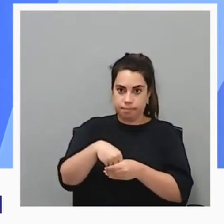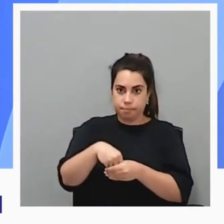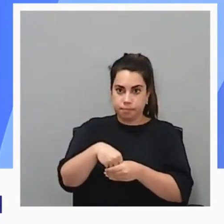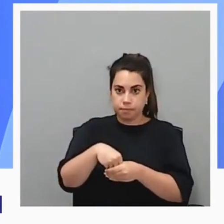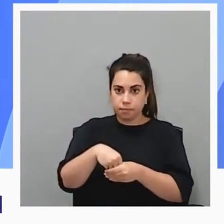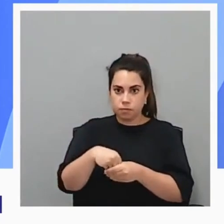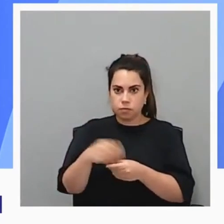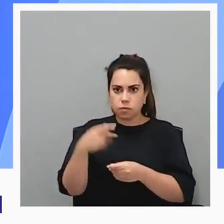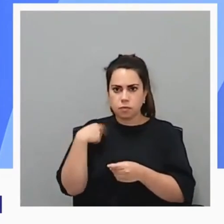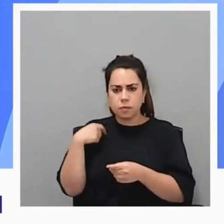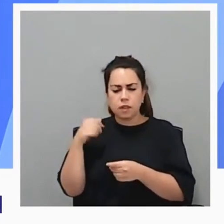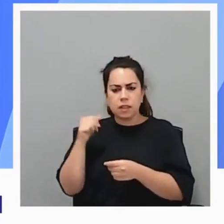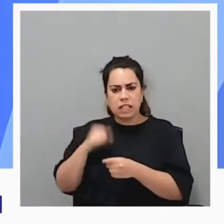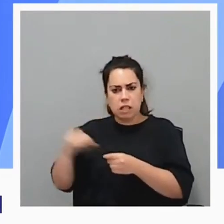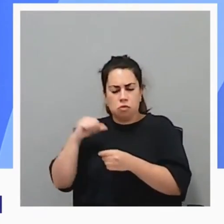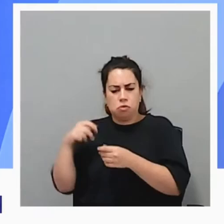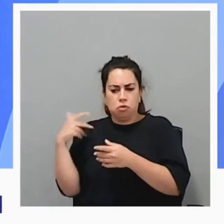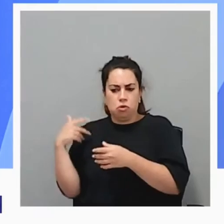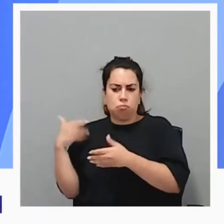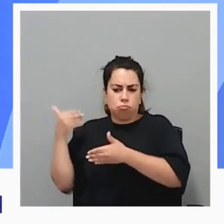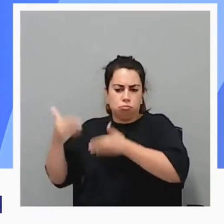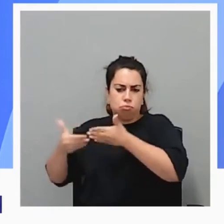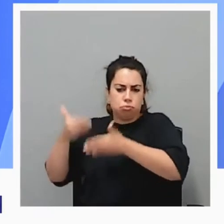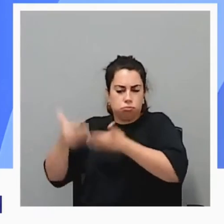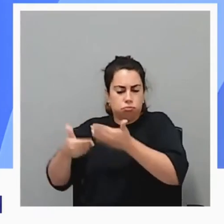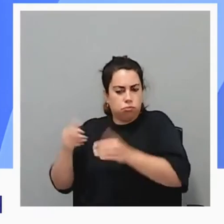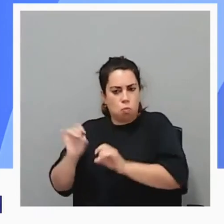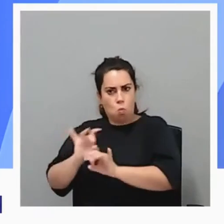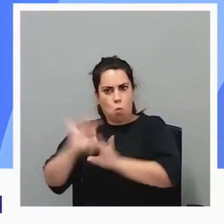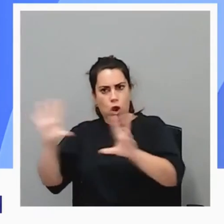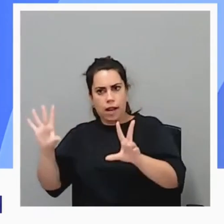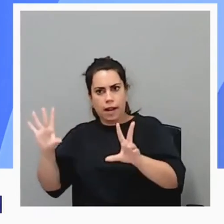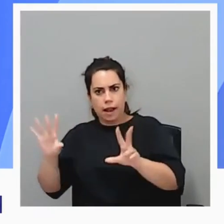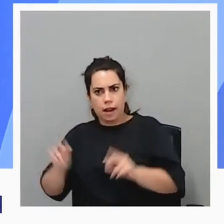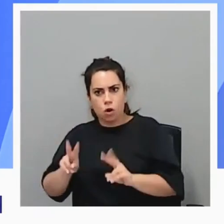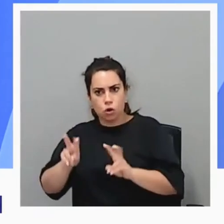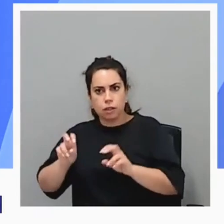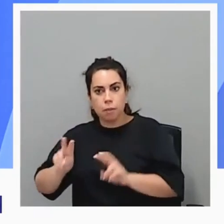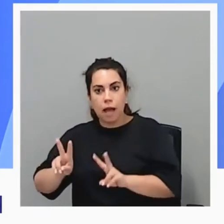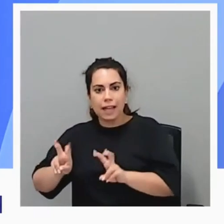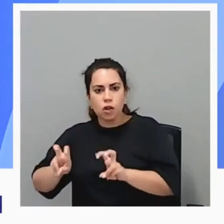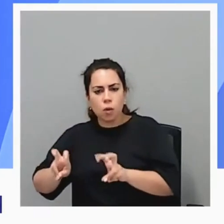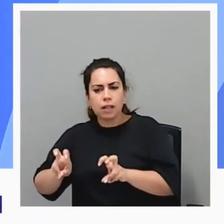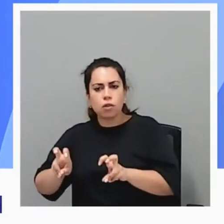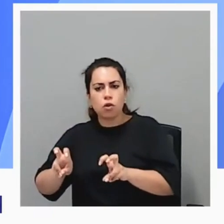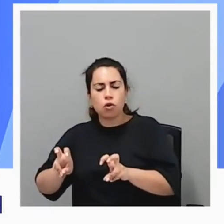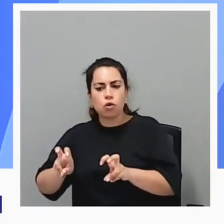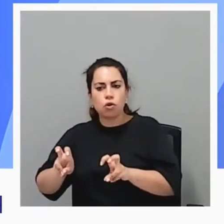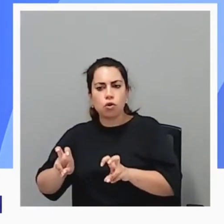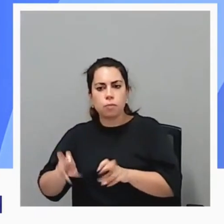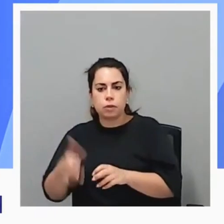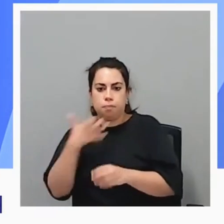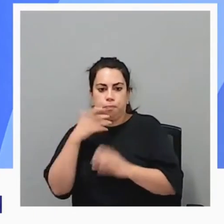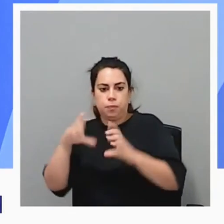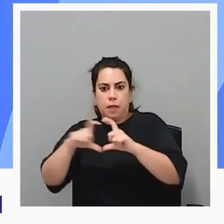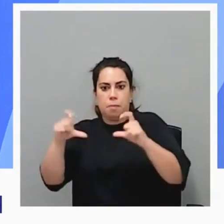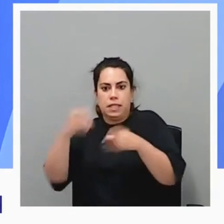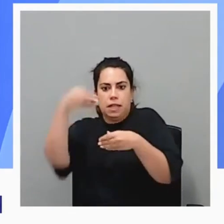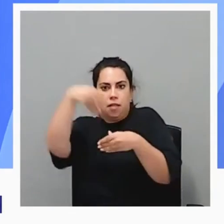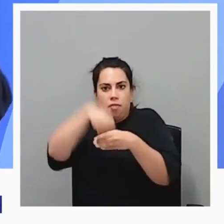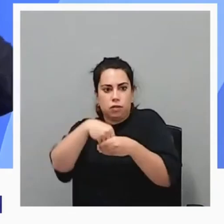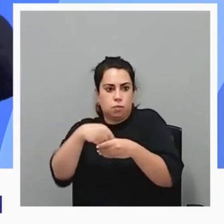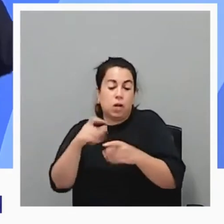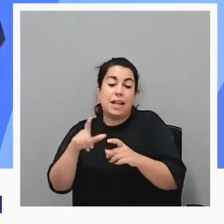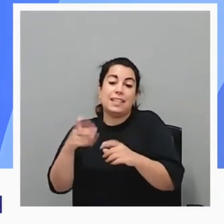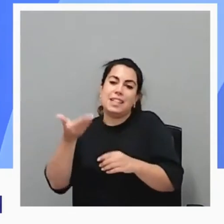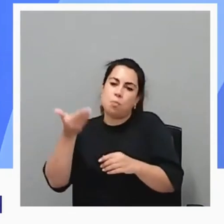percibía muy claramente en el seno de las organizaciones, de las empresas, sobre todo grandes,